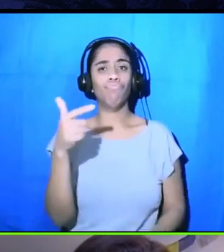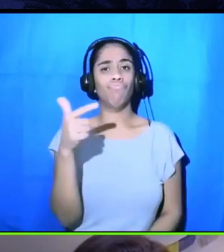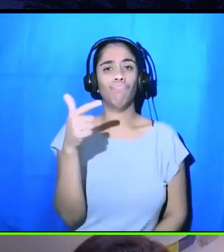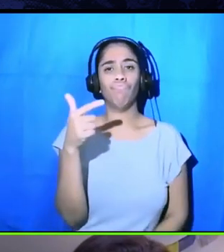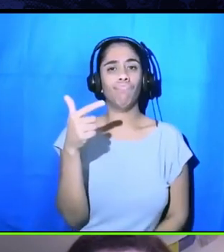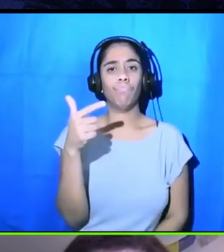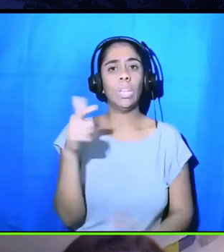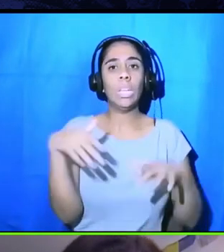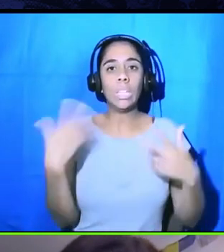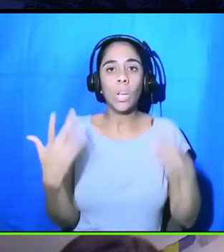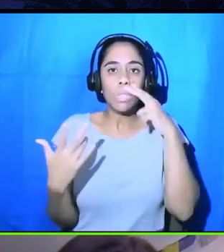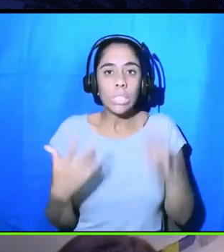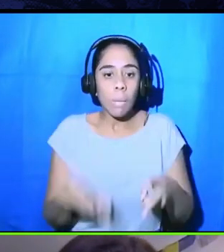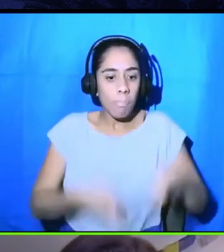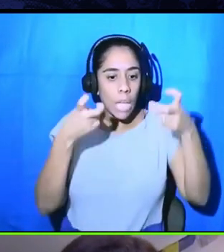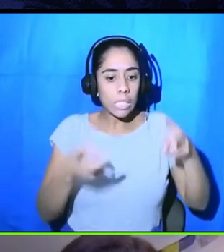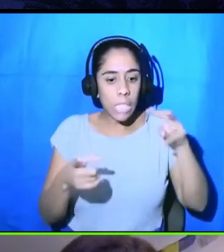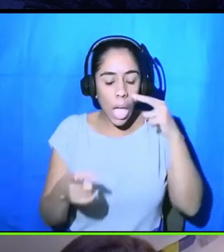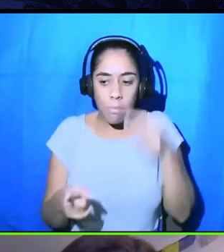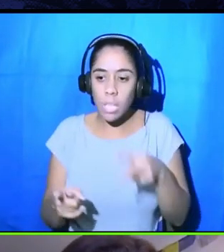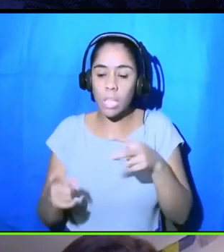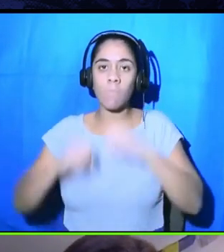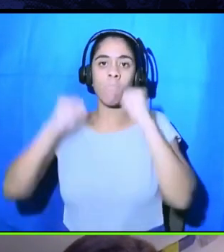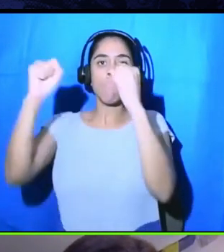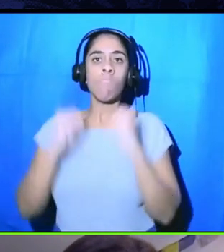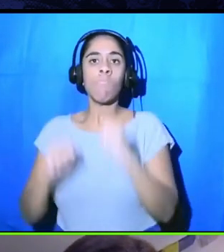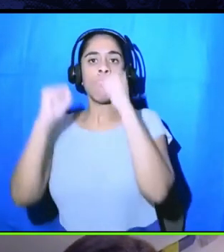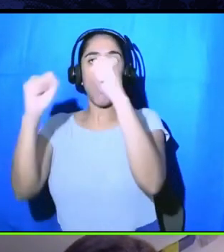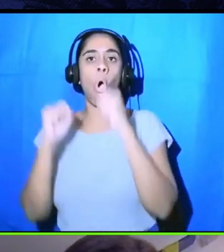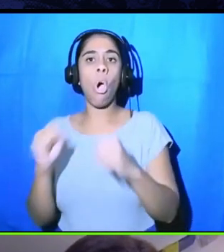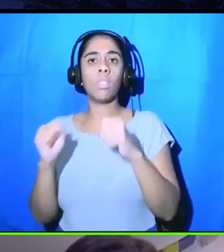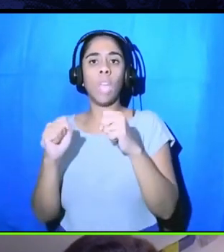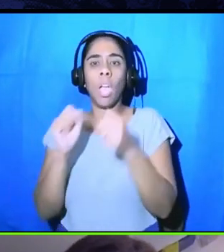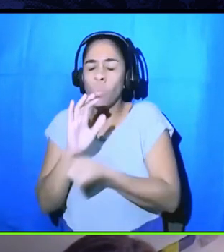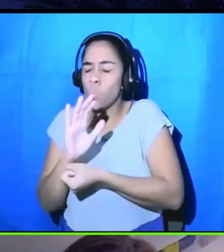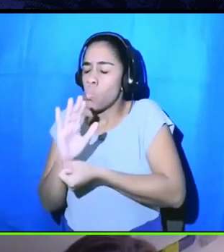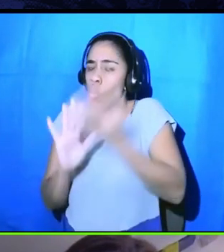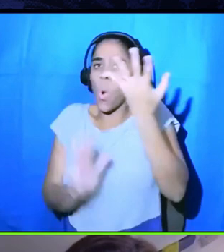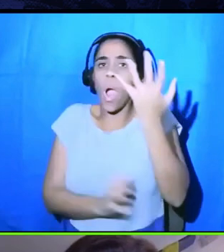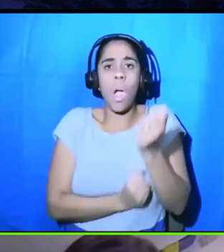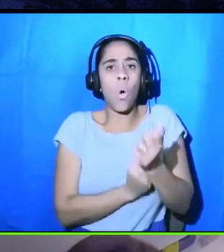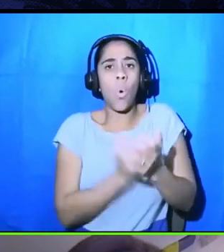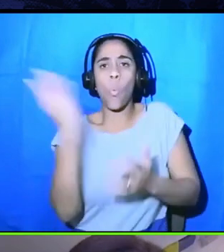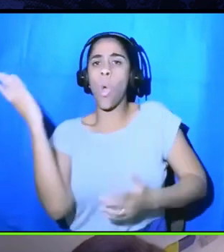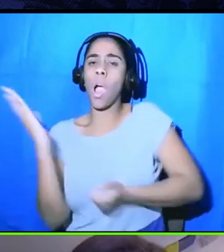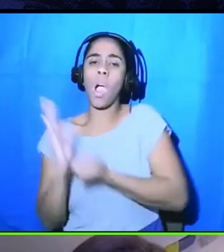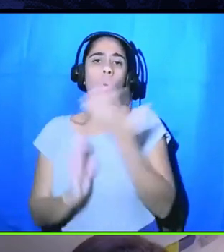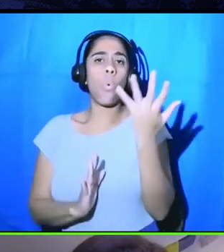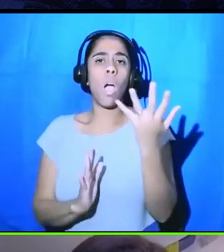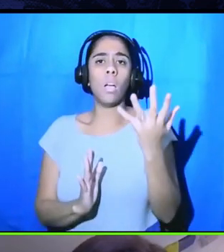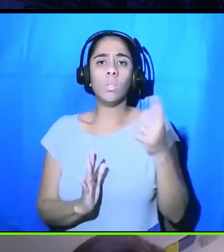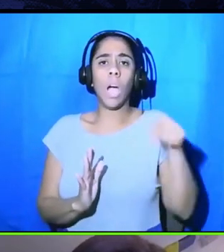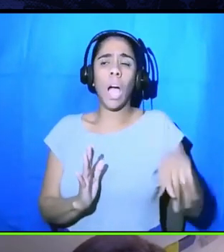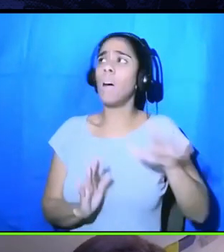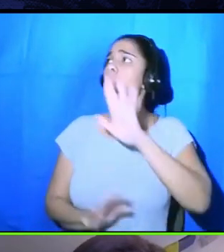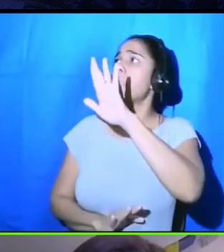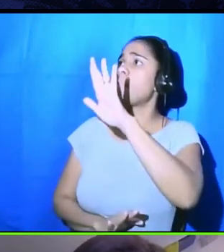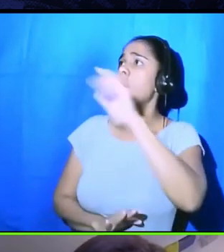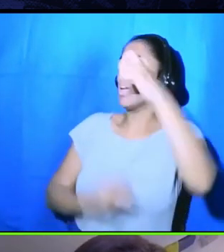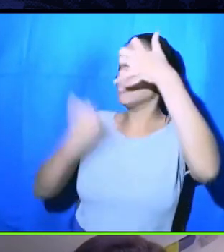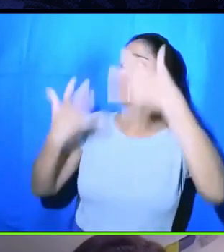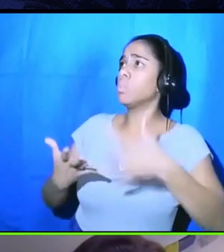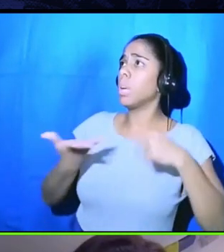de la cantidad de justificación que hay que dar para cosas que me parecen de sentido comum